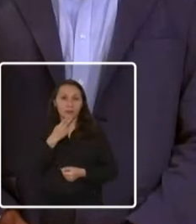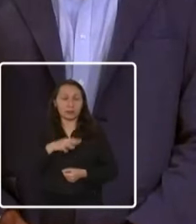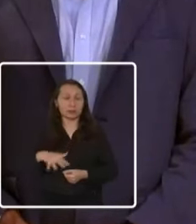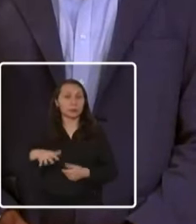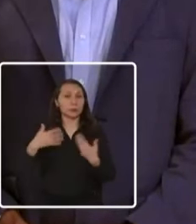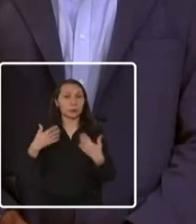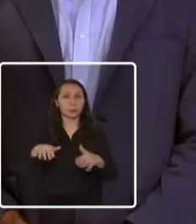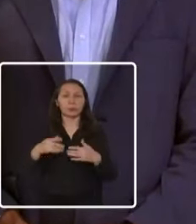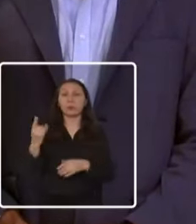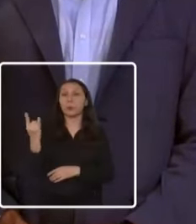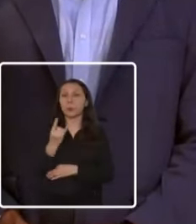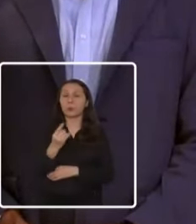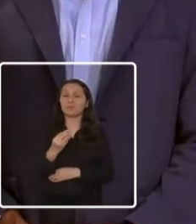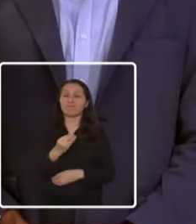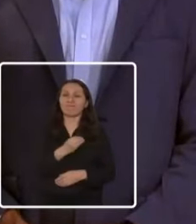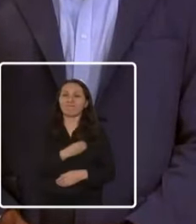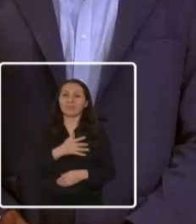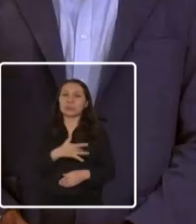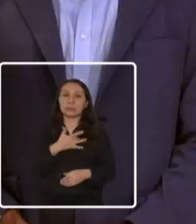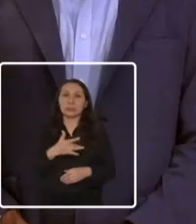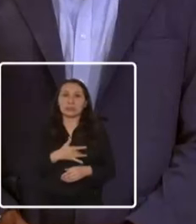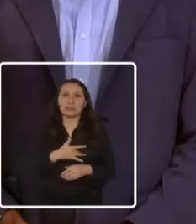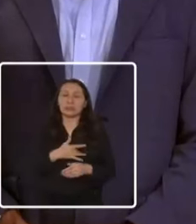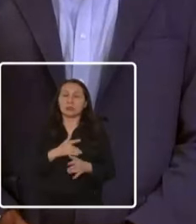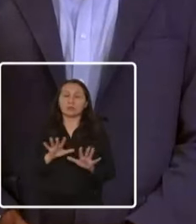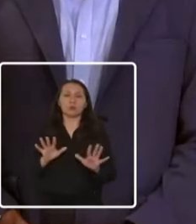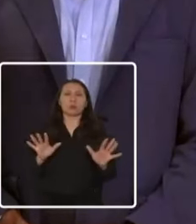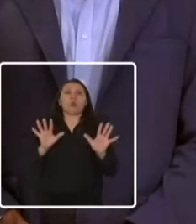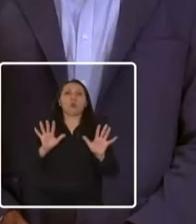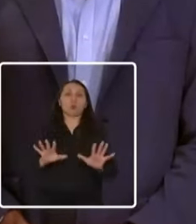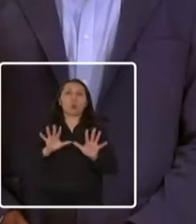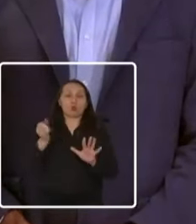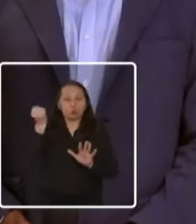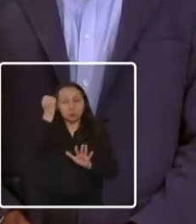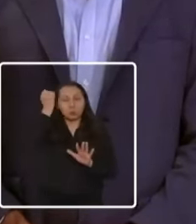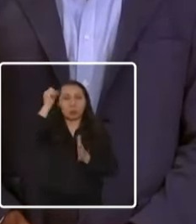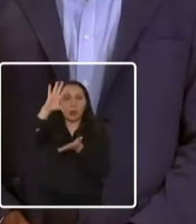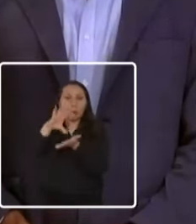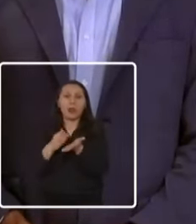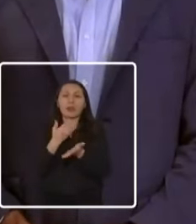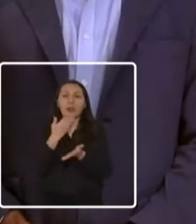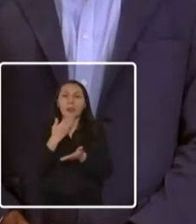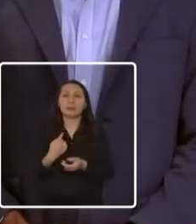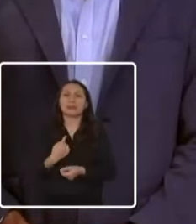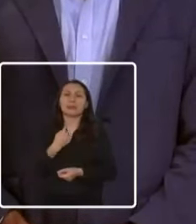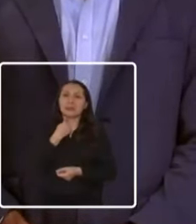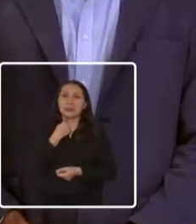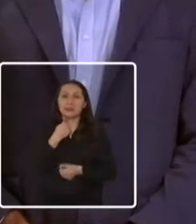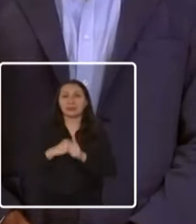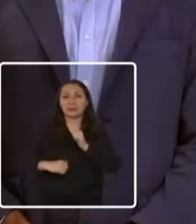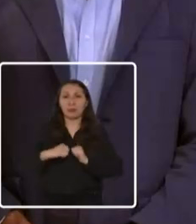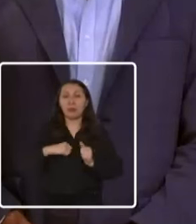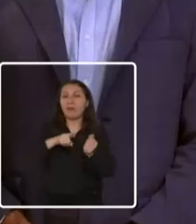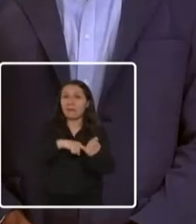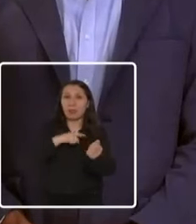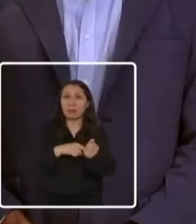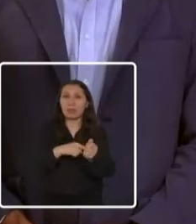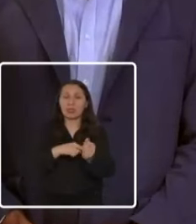realmente una emergencia que lamentablemente no ha sucumbido como país, pero además ha afectado a